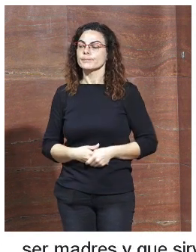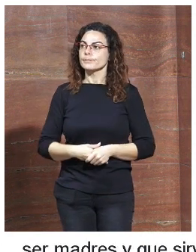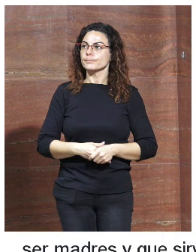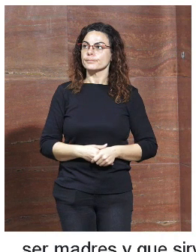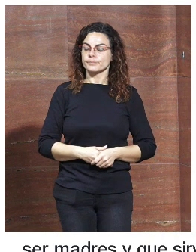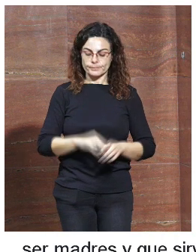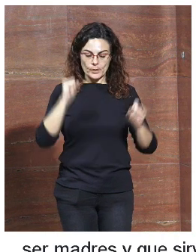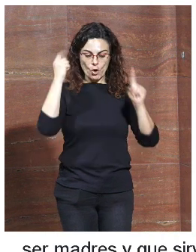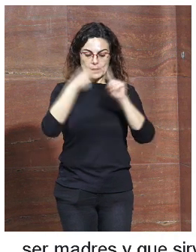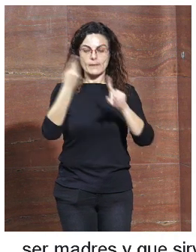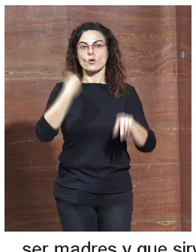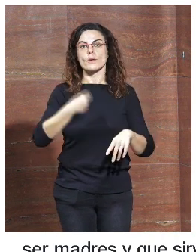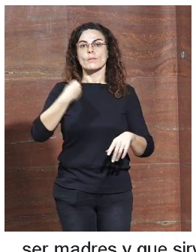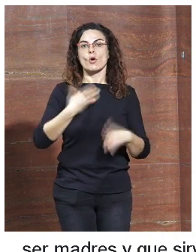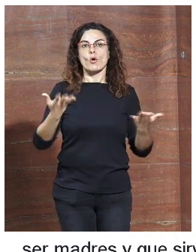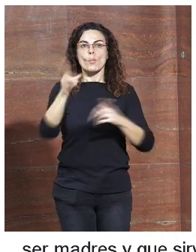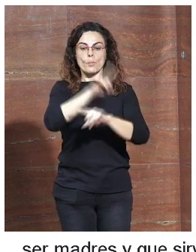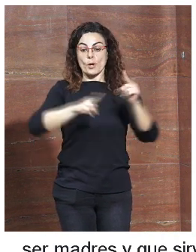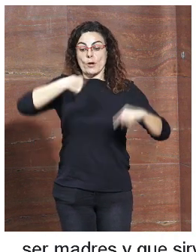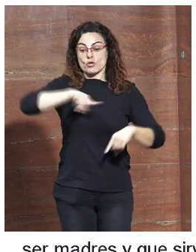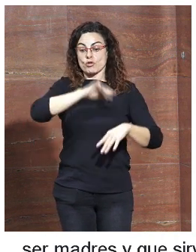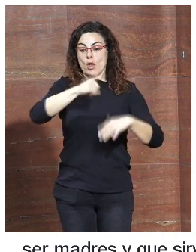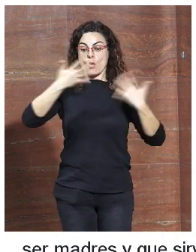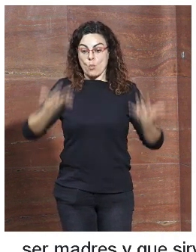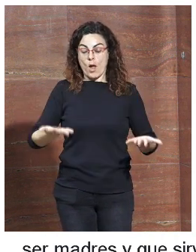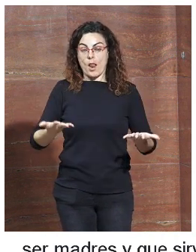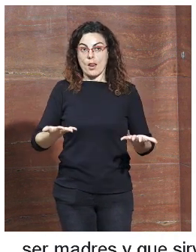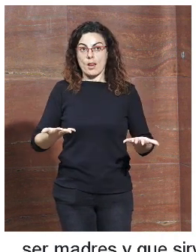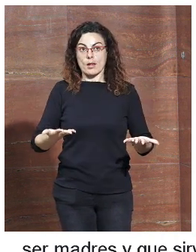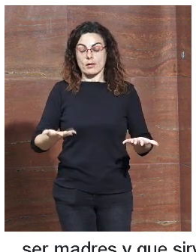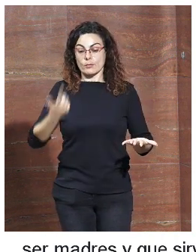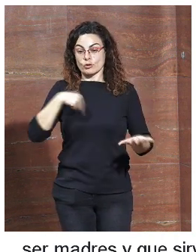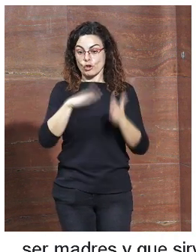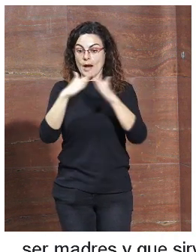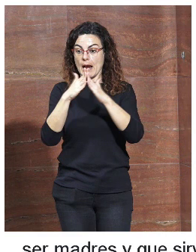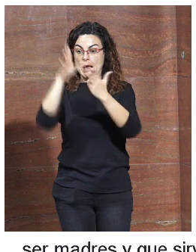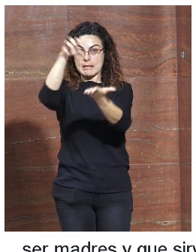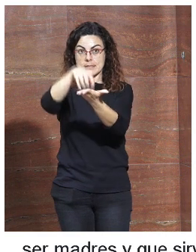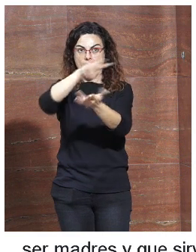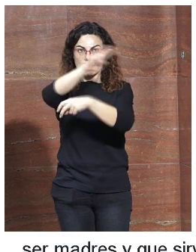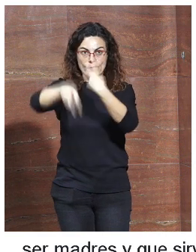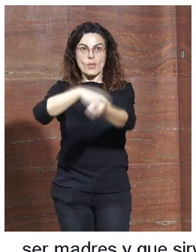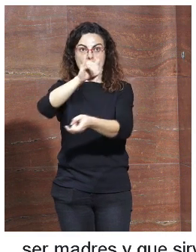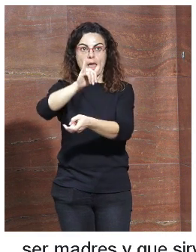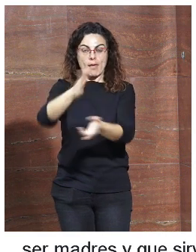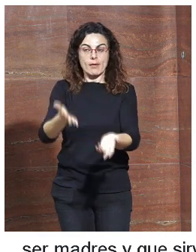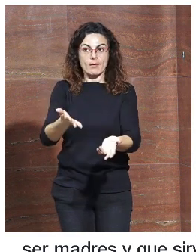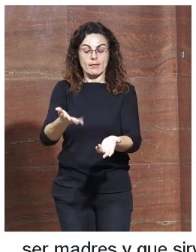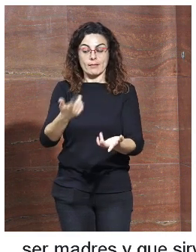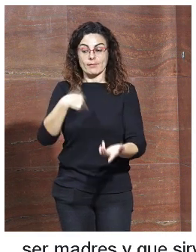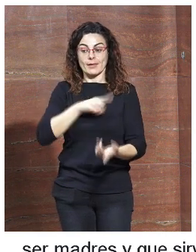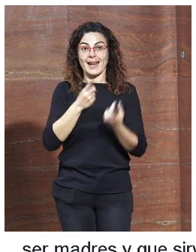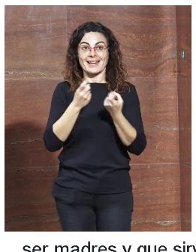Es el objetivo de qué problema tenemos y en dónde estamos ahora, porque la casa está reformada, pero